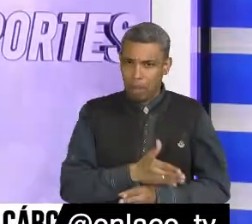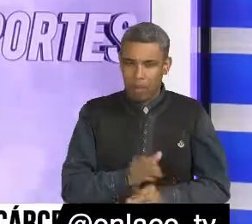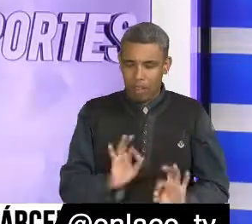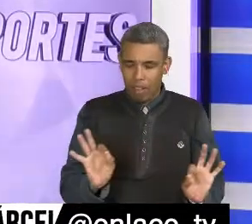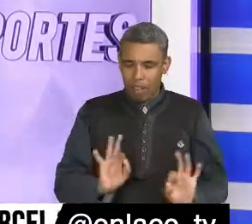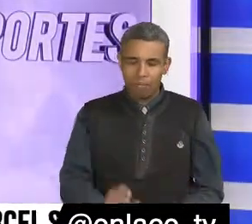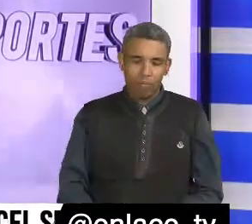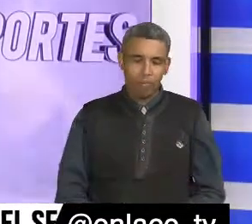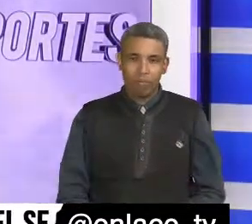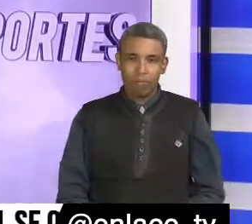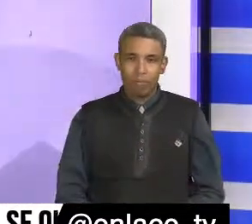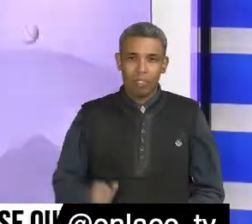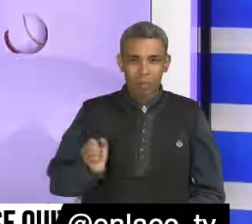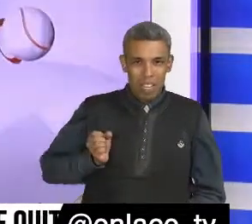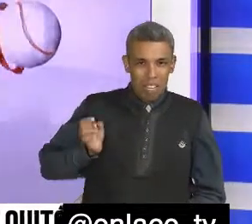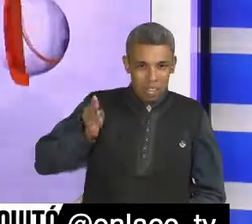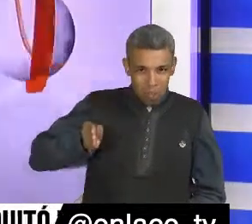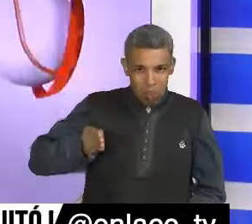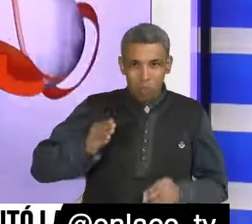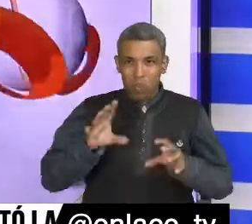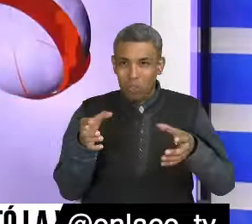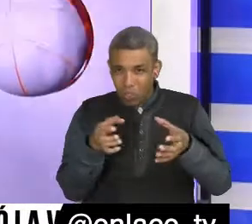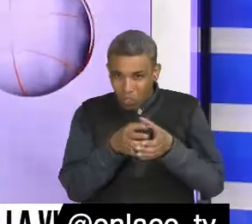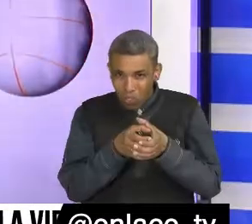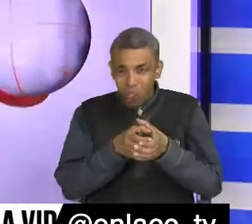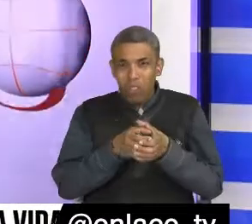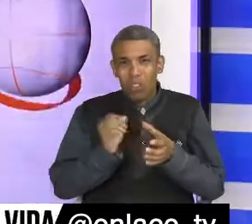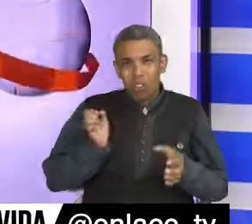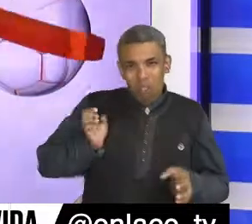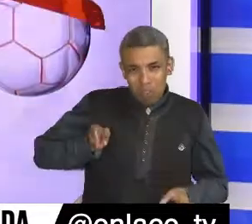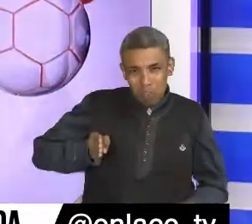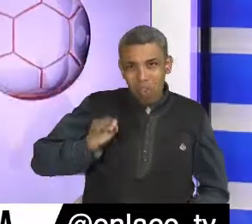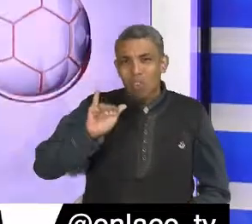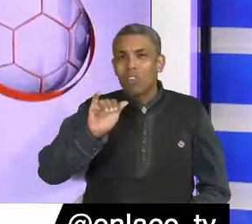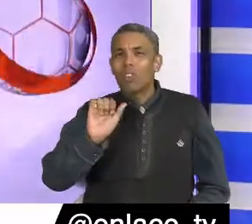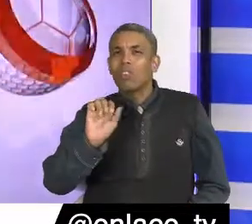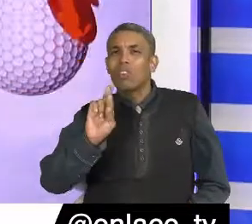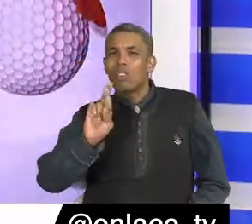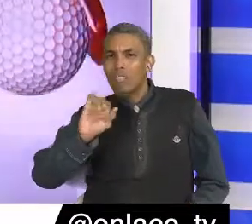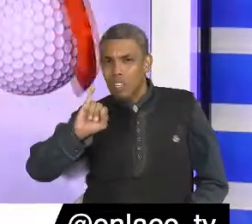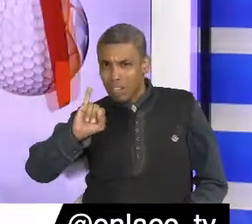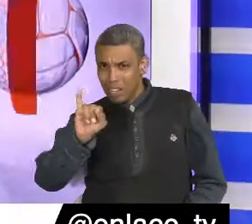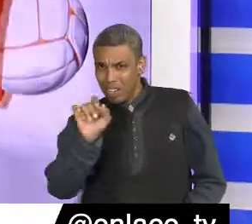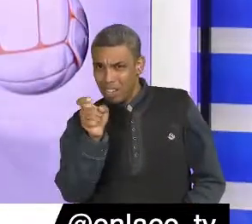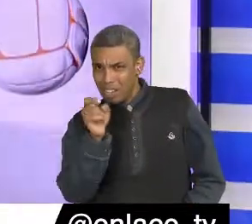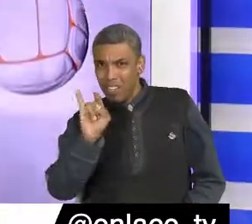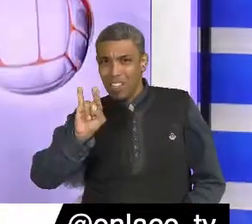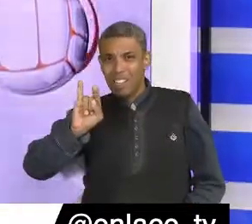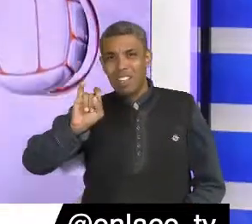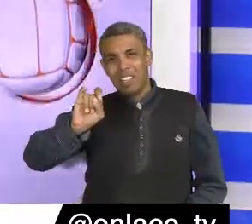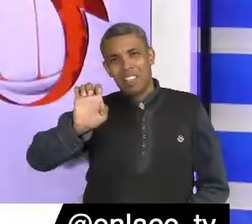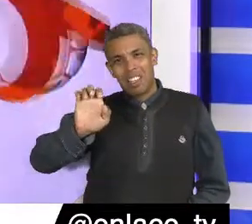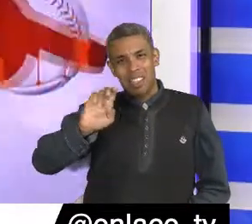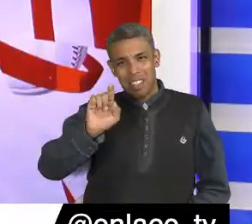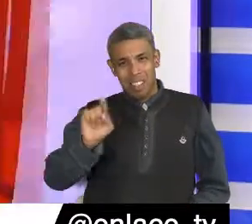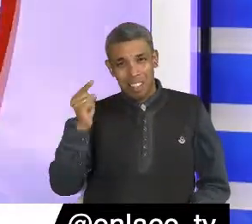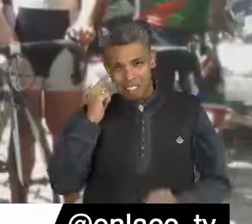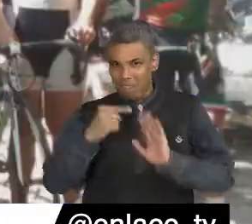Miembros de este club de Yariguíes de Ciclismo se mostraron expectantes por la travesía que llega a su versión número